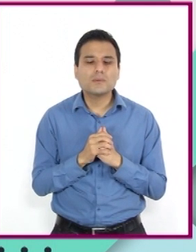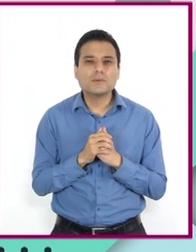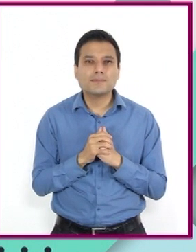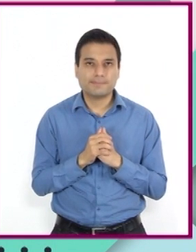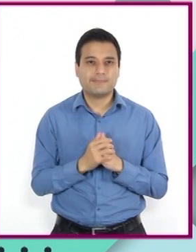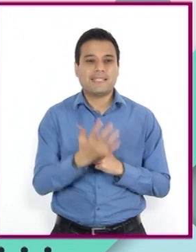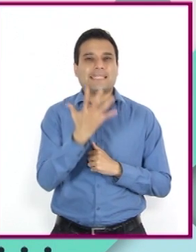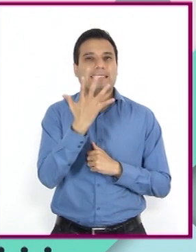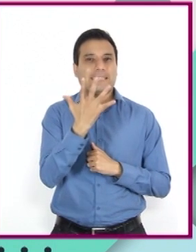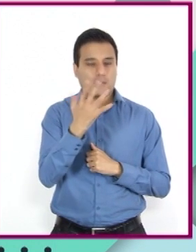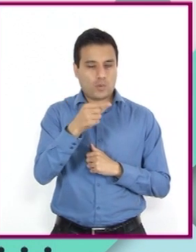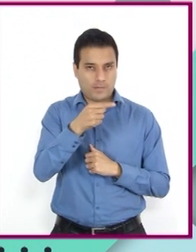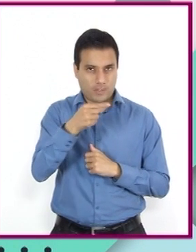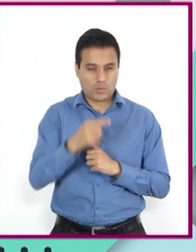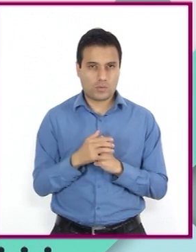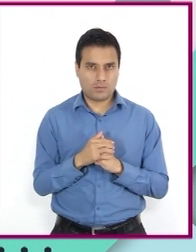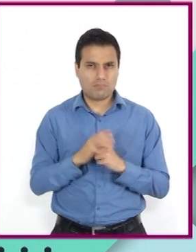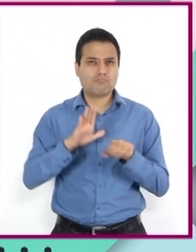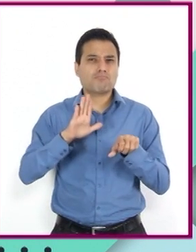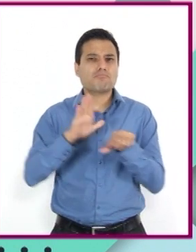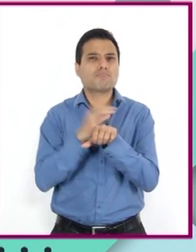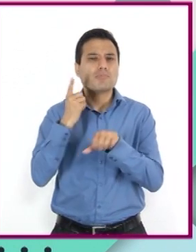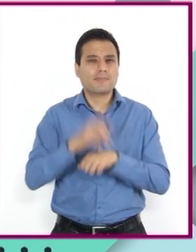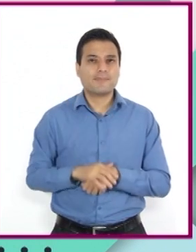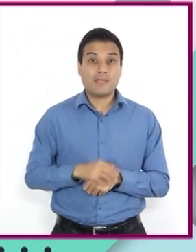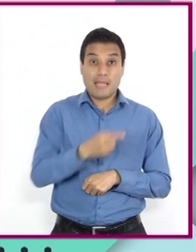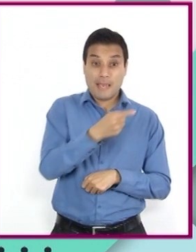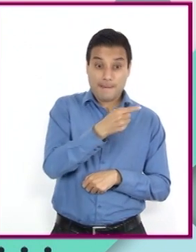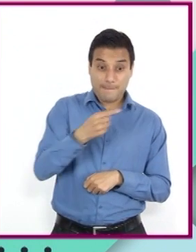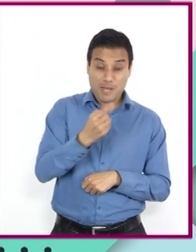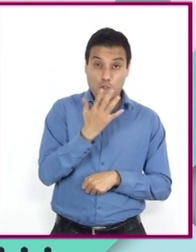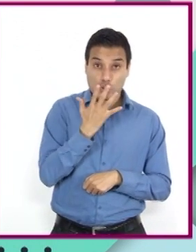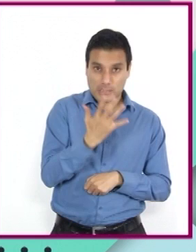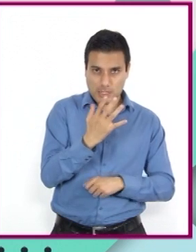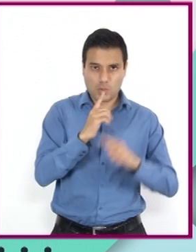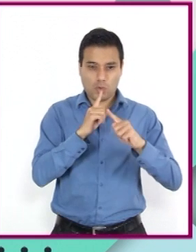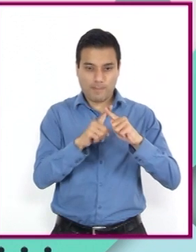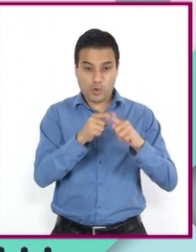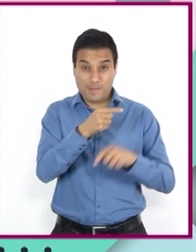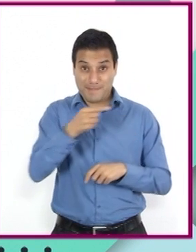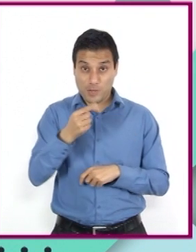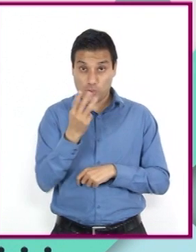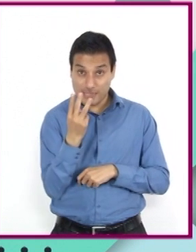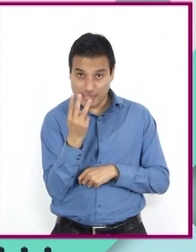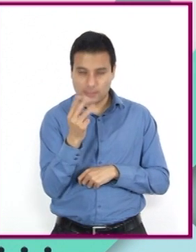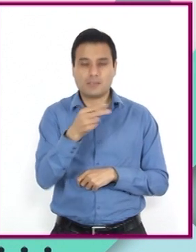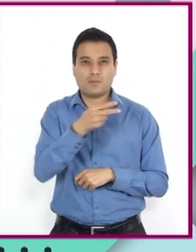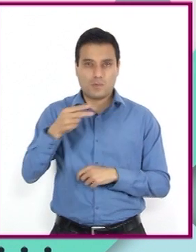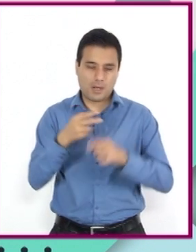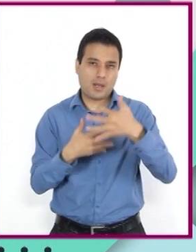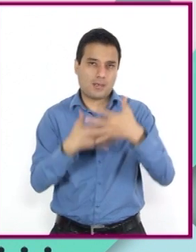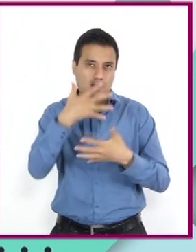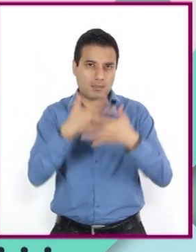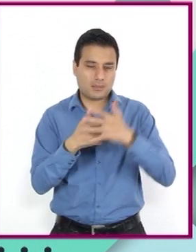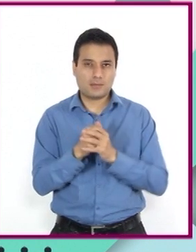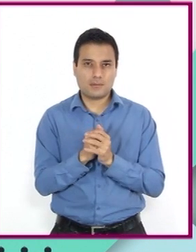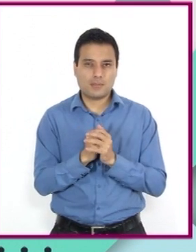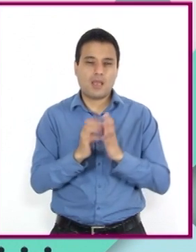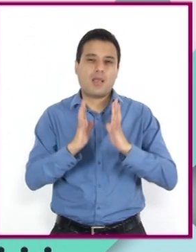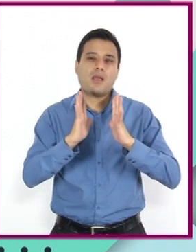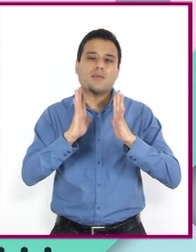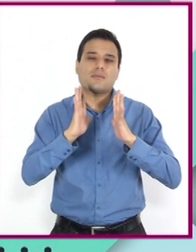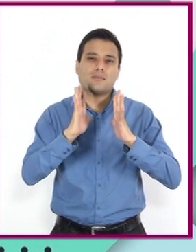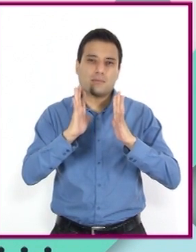X es 5 negativo, porque 5 negativo por 3 negativo es igual a 15. Así que resolvimos